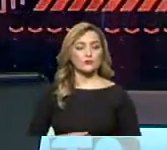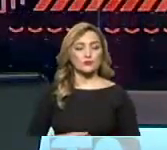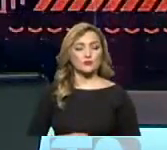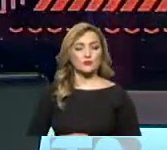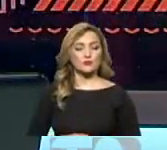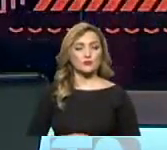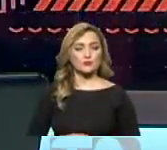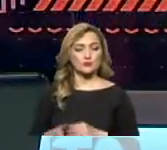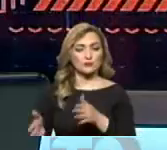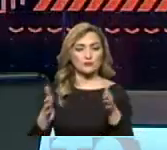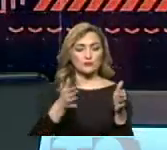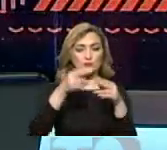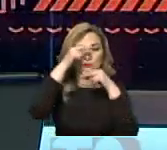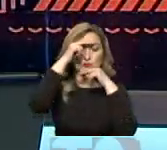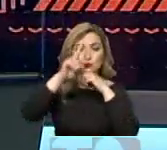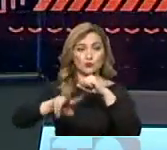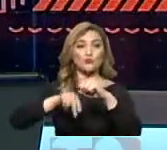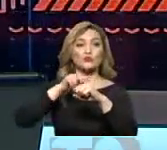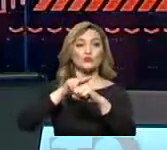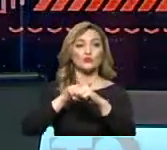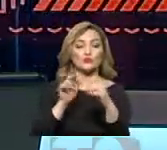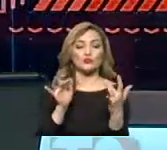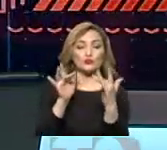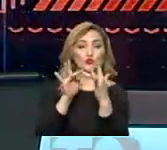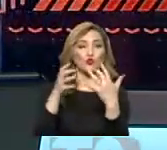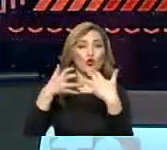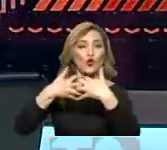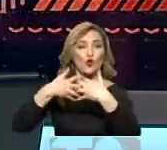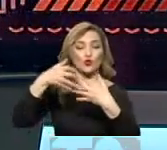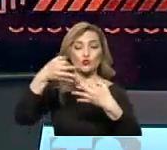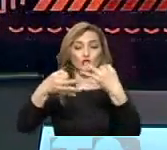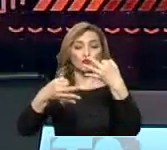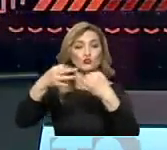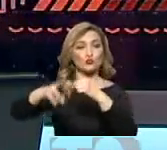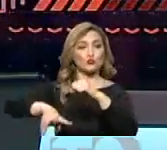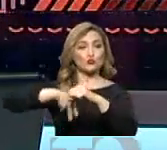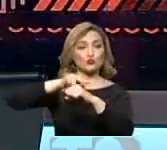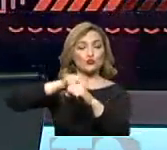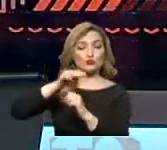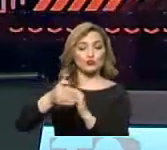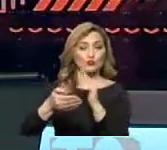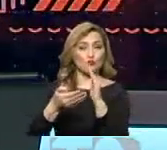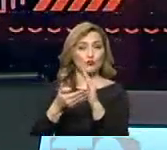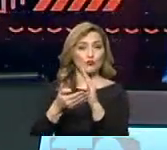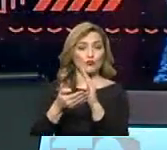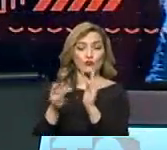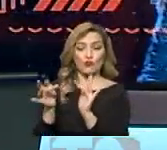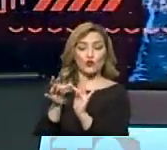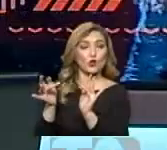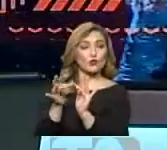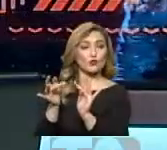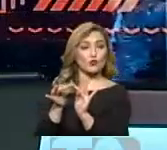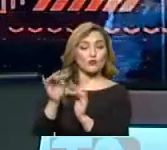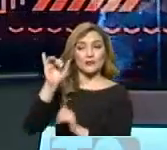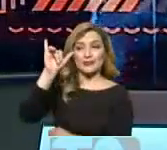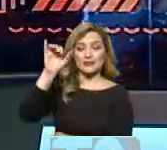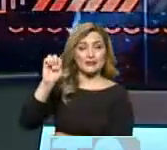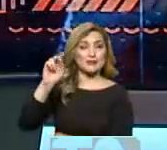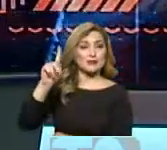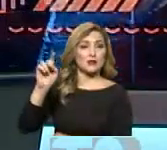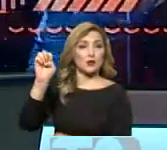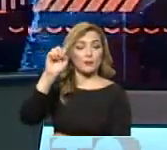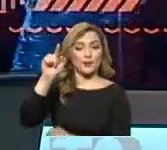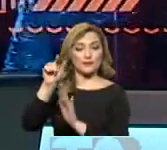Y retomamos noticias nacionales, nos vamos hasta la Corte Nacional de Justicia nuevamente para hacer un contacto con Fausto Yepes, quien nos